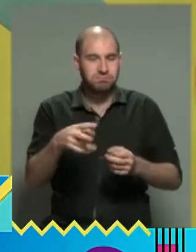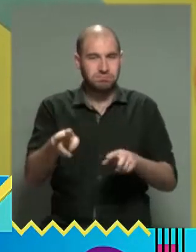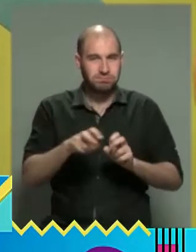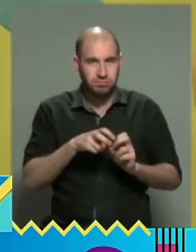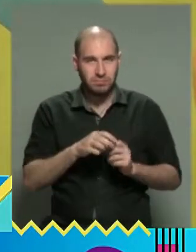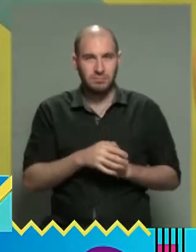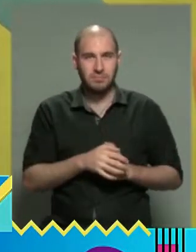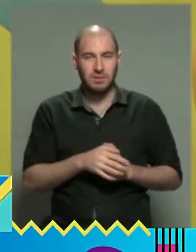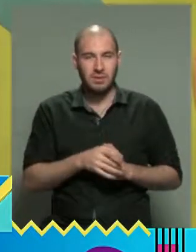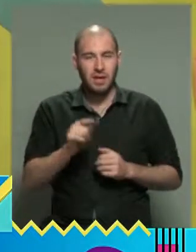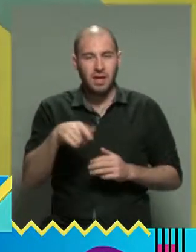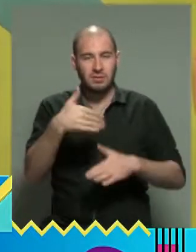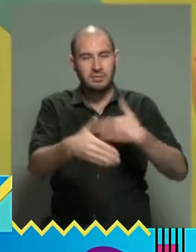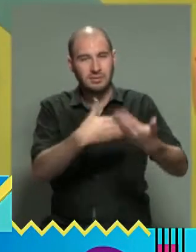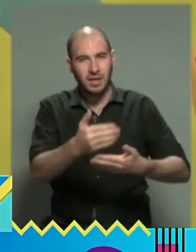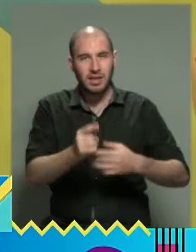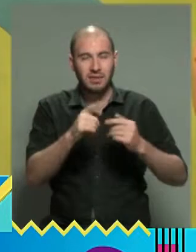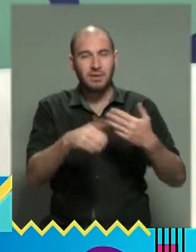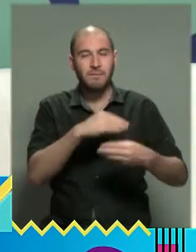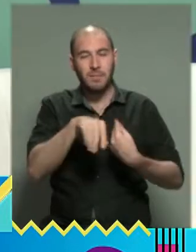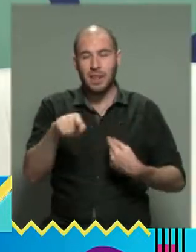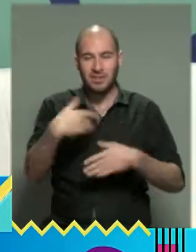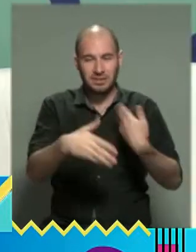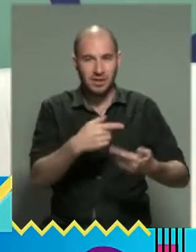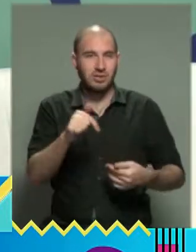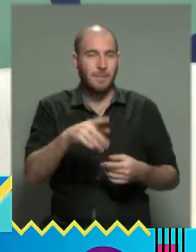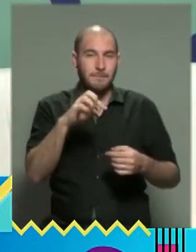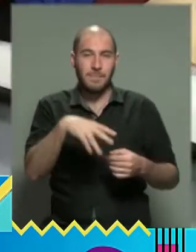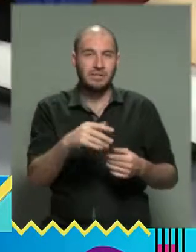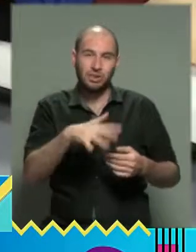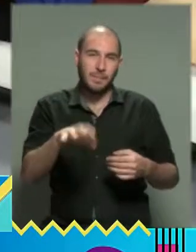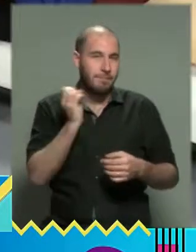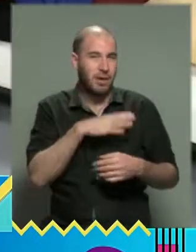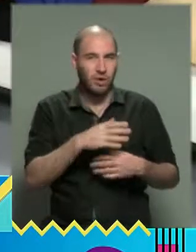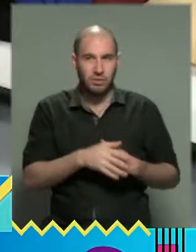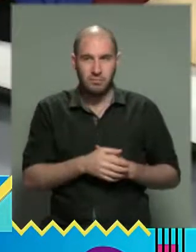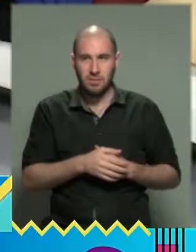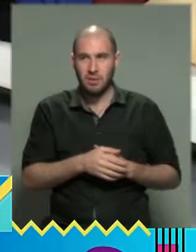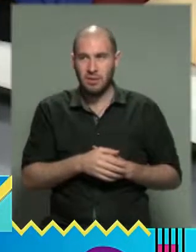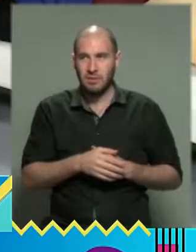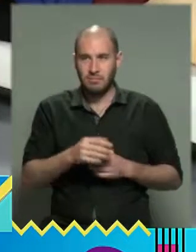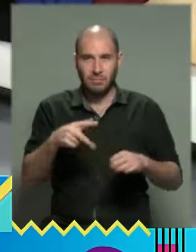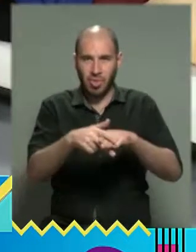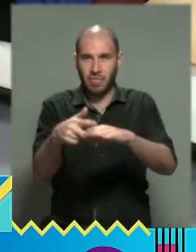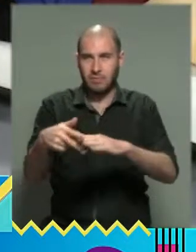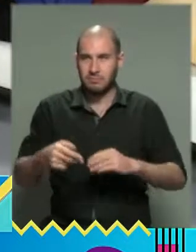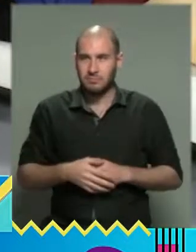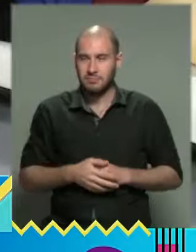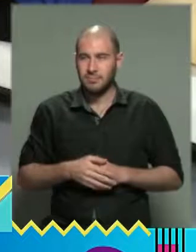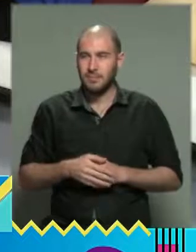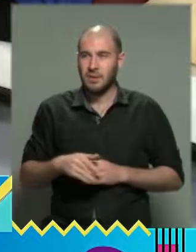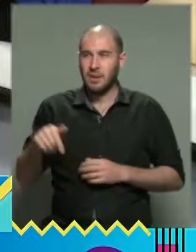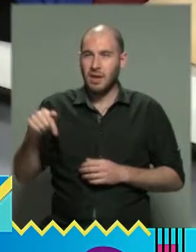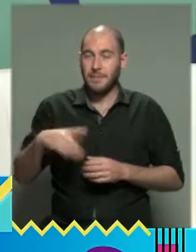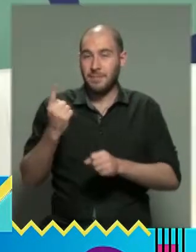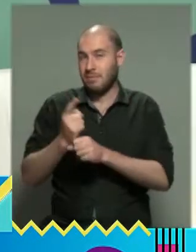que pueda sustentarse y pueda desarrollar su familia. Esa es la mejor política social. Gustavo, recién... Sí. Sí, yo creo que hay que